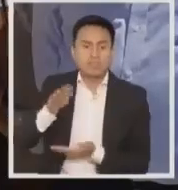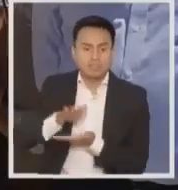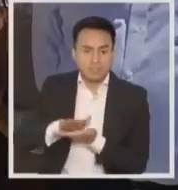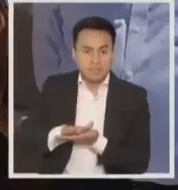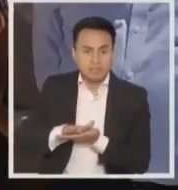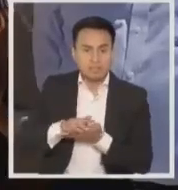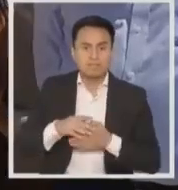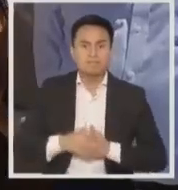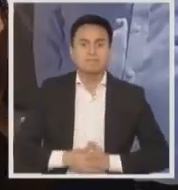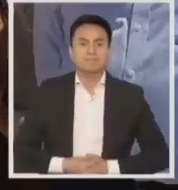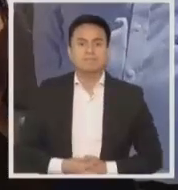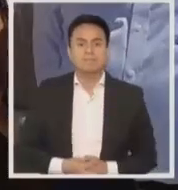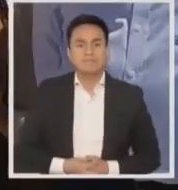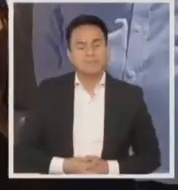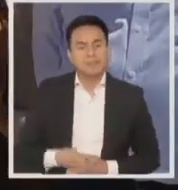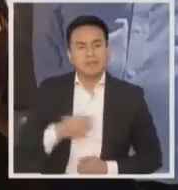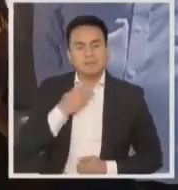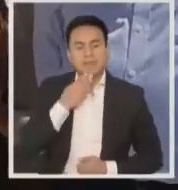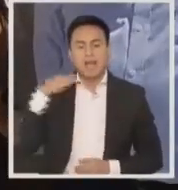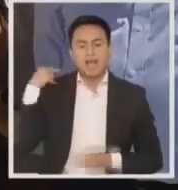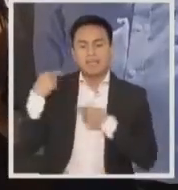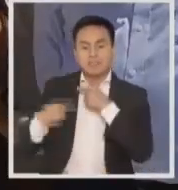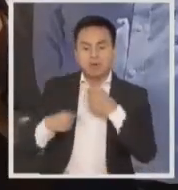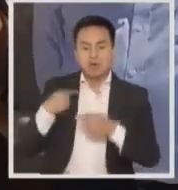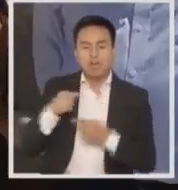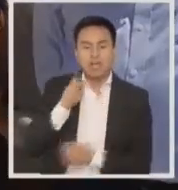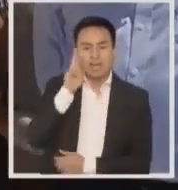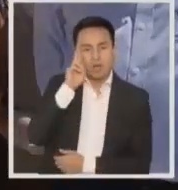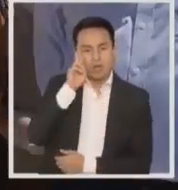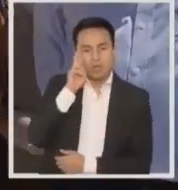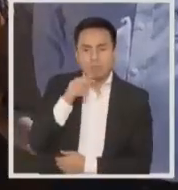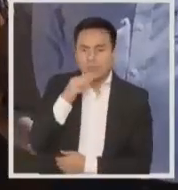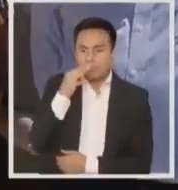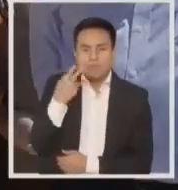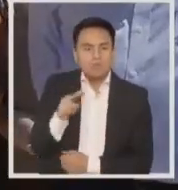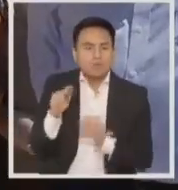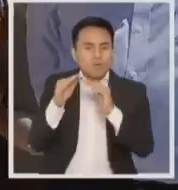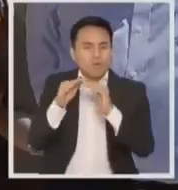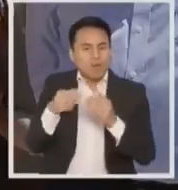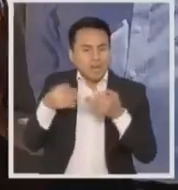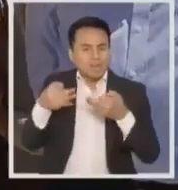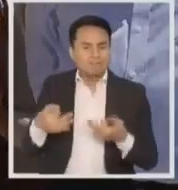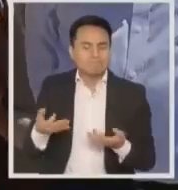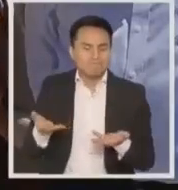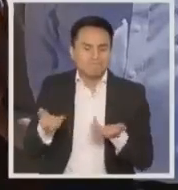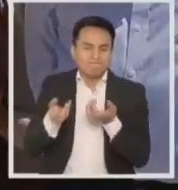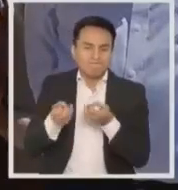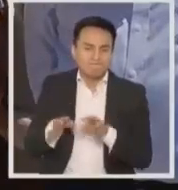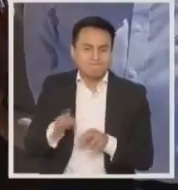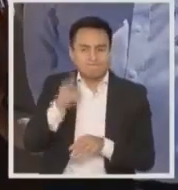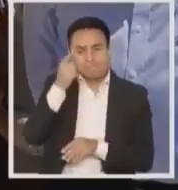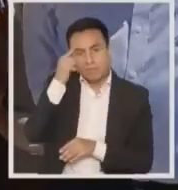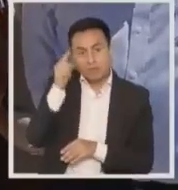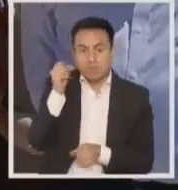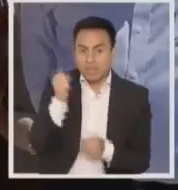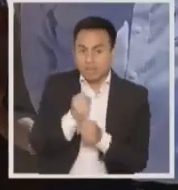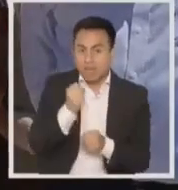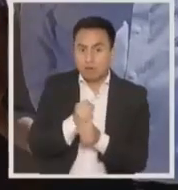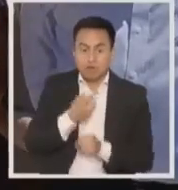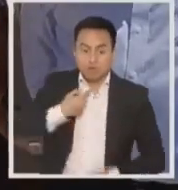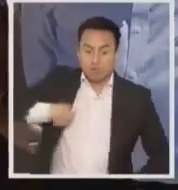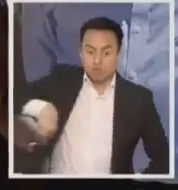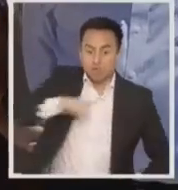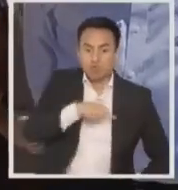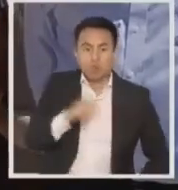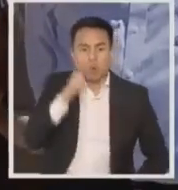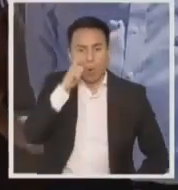fallecidas, las historias, los recuerdos, los olores del hogar. Y por eso el trabajo que tenemos que hacer tiene que ser